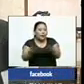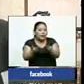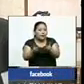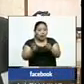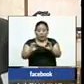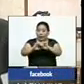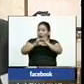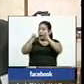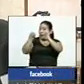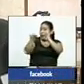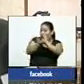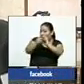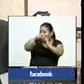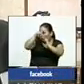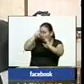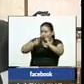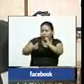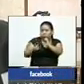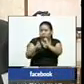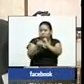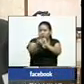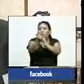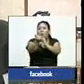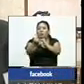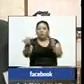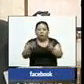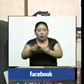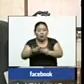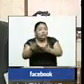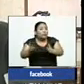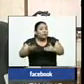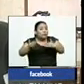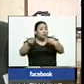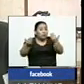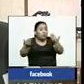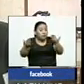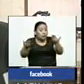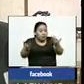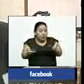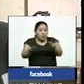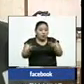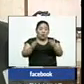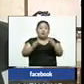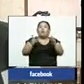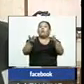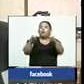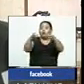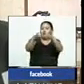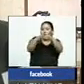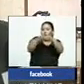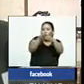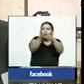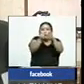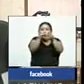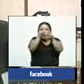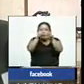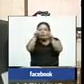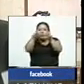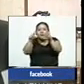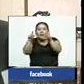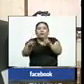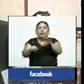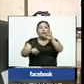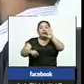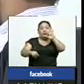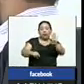trabajo eficientes, productivos, si la curva de rendimiento de un equipo de trabajo lleva entre cinco